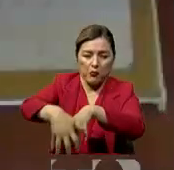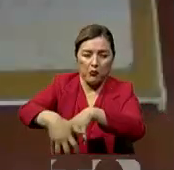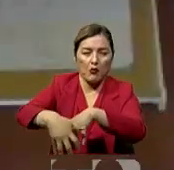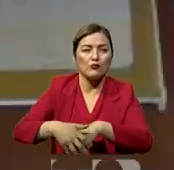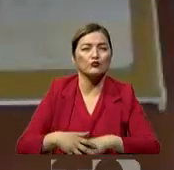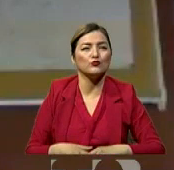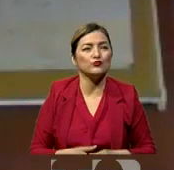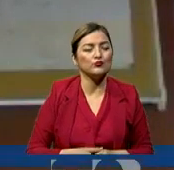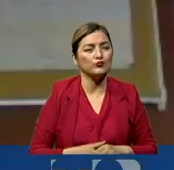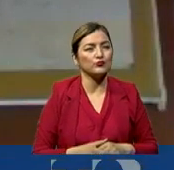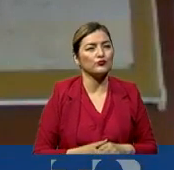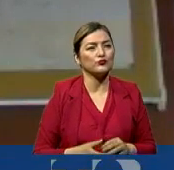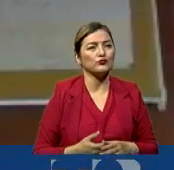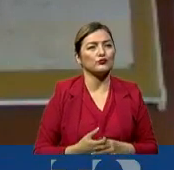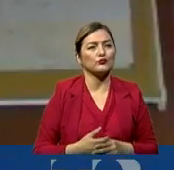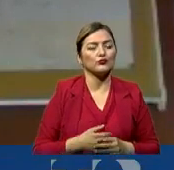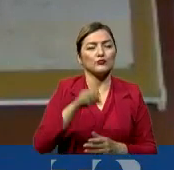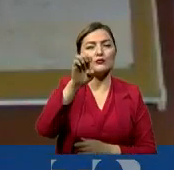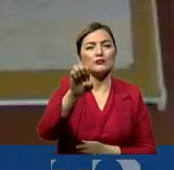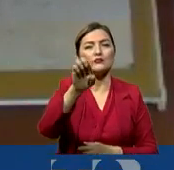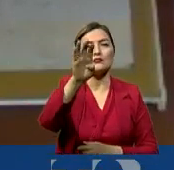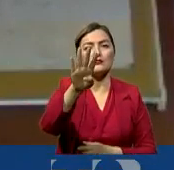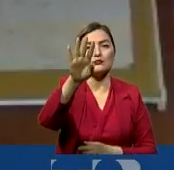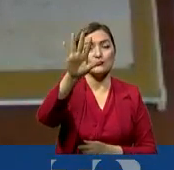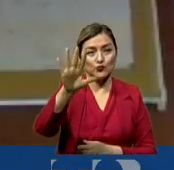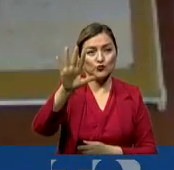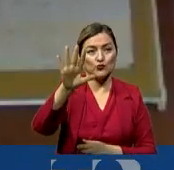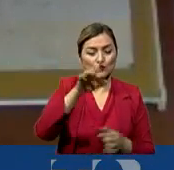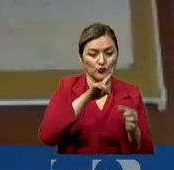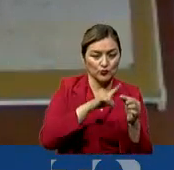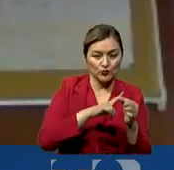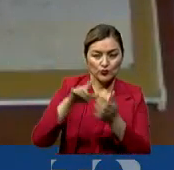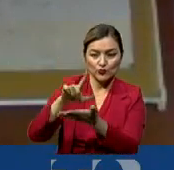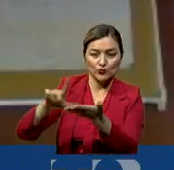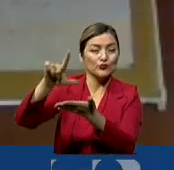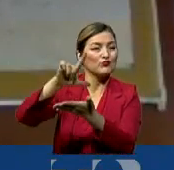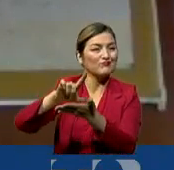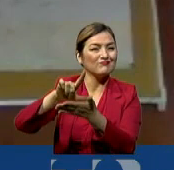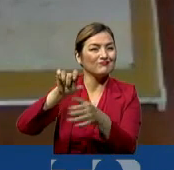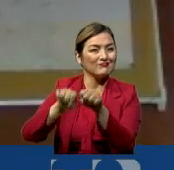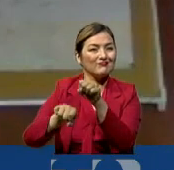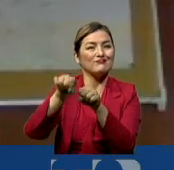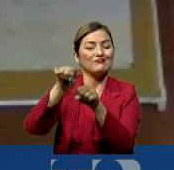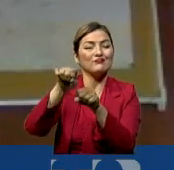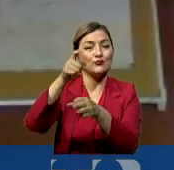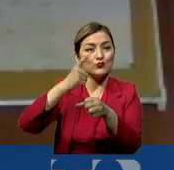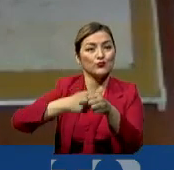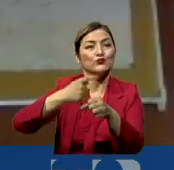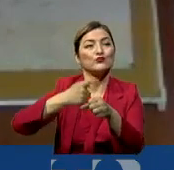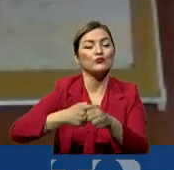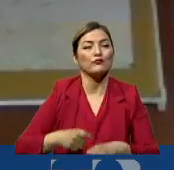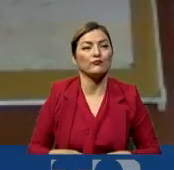Afección tenemos en la E45, en el tramo Quito-Lago Agrio, en específico en la zona